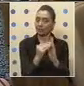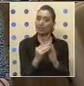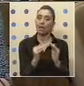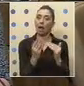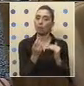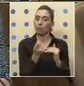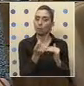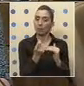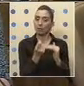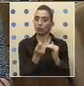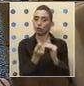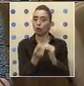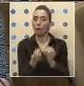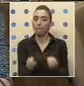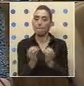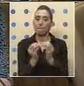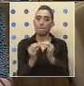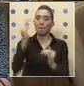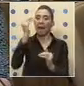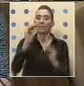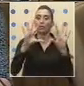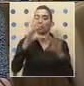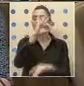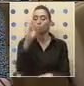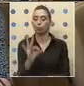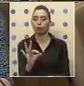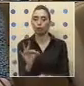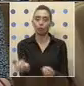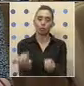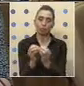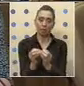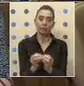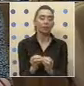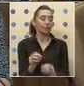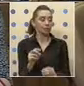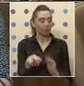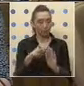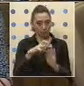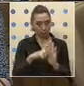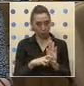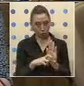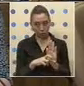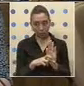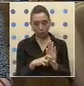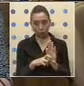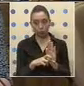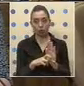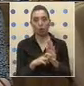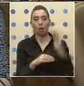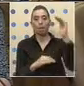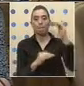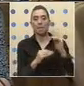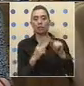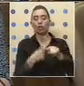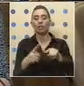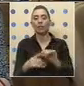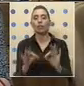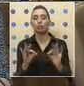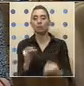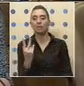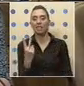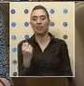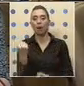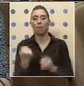sobre el 10%. Un segundo aspecto importante es que el proyecto restringe el crédito especial de IVA para empresas